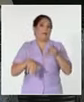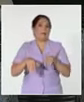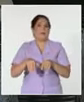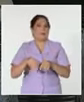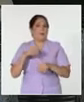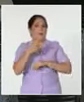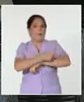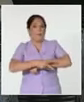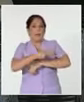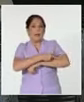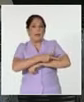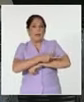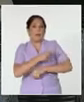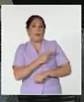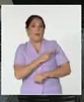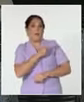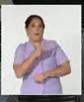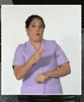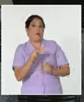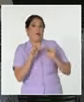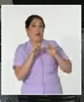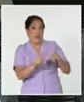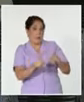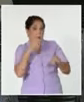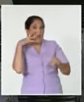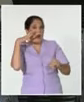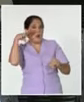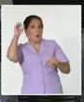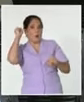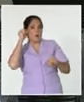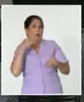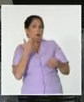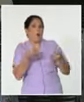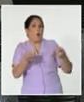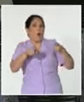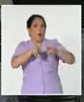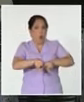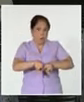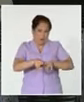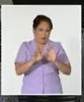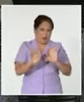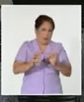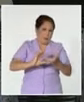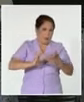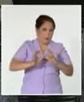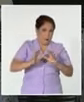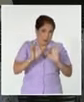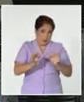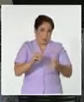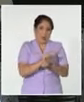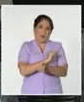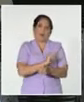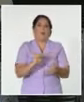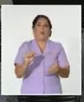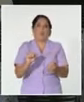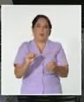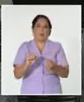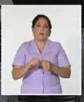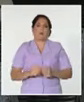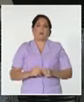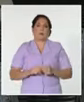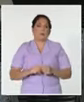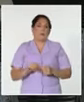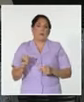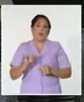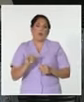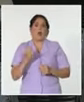países progresistas que ven a otros países imperiales que utilizan el terrorismo como